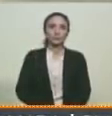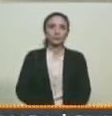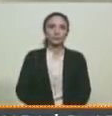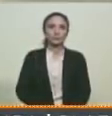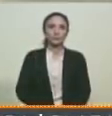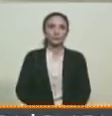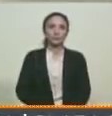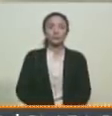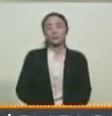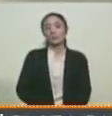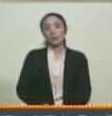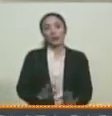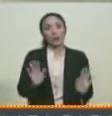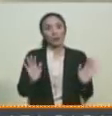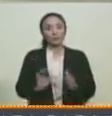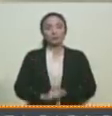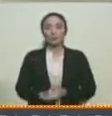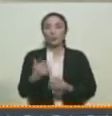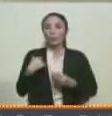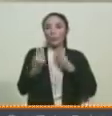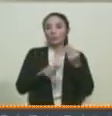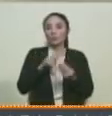Si no, no estuviéramos donde estamos.